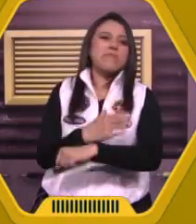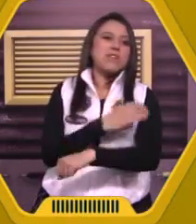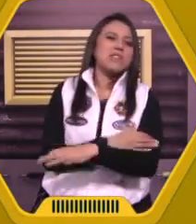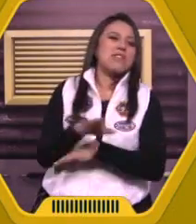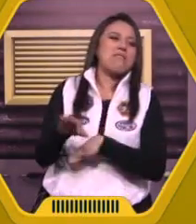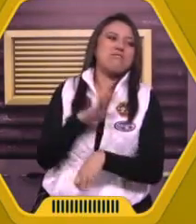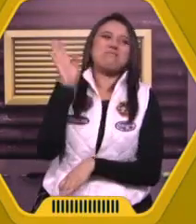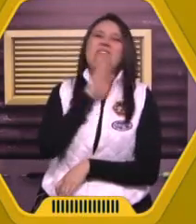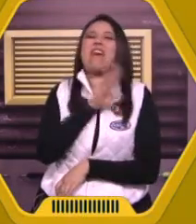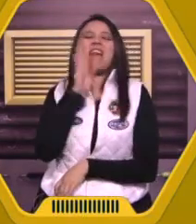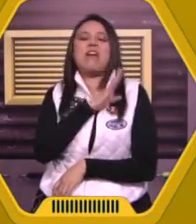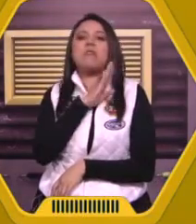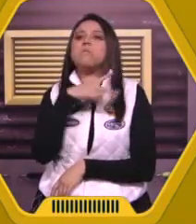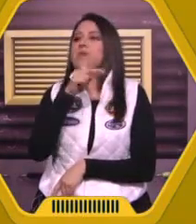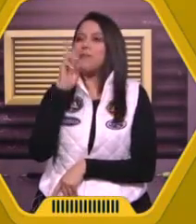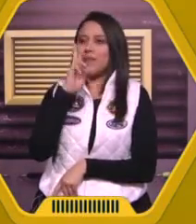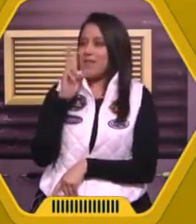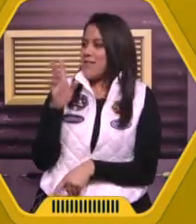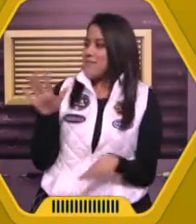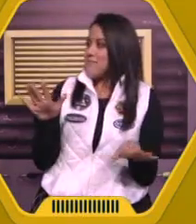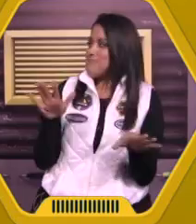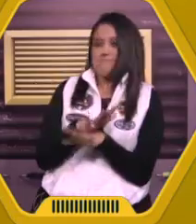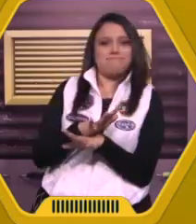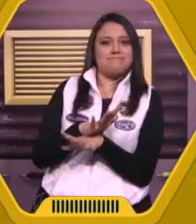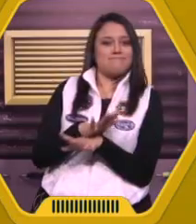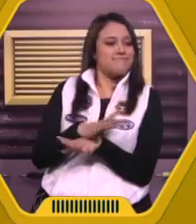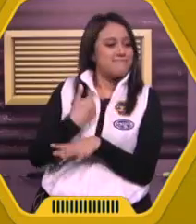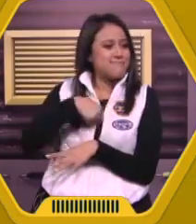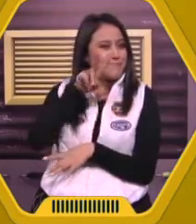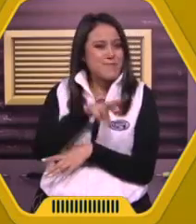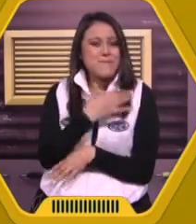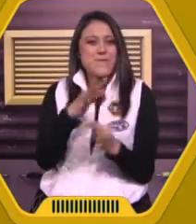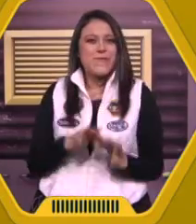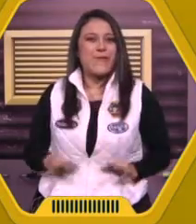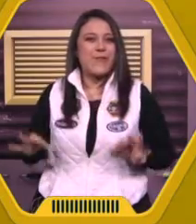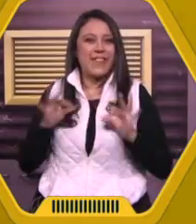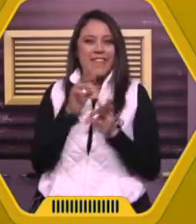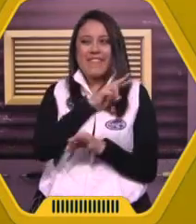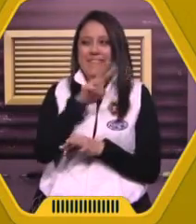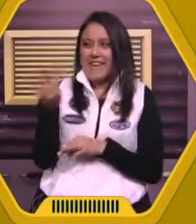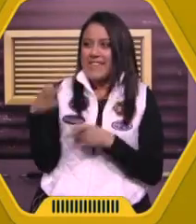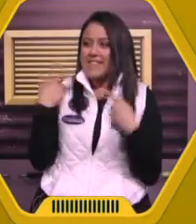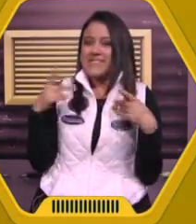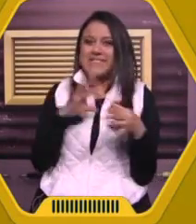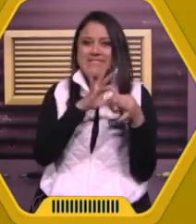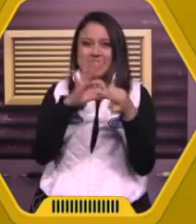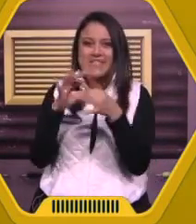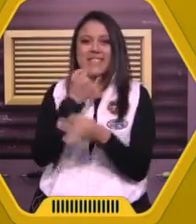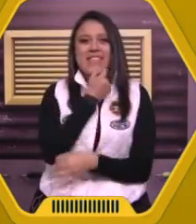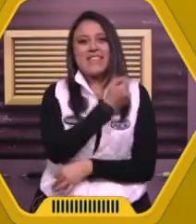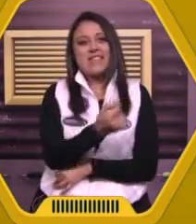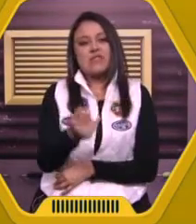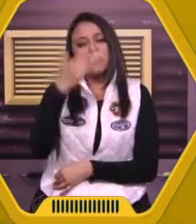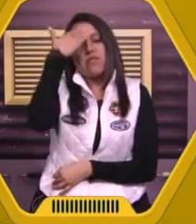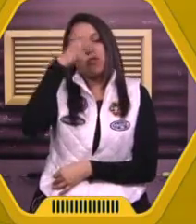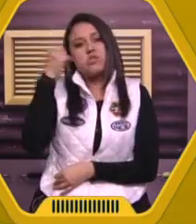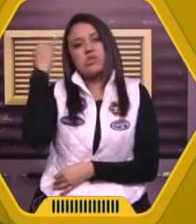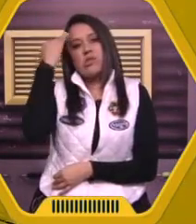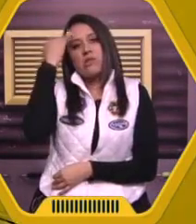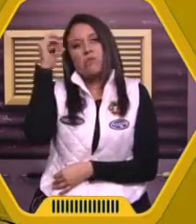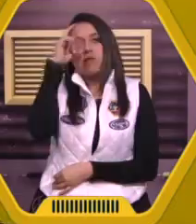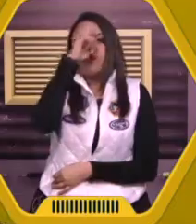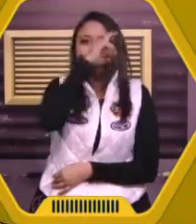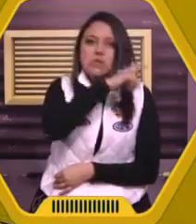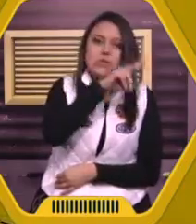tal. Pero ver que en esos momentos cuando cuenta es cuando todos logramos unirnos y sobre todo por los niños. Y en un momento tan difícil como el